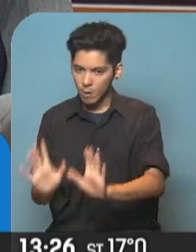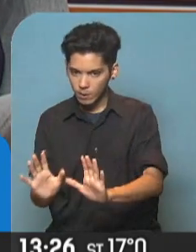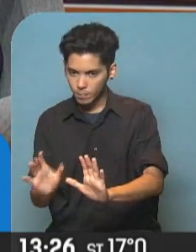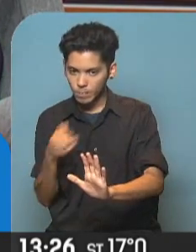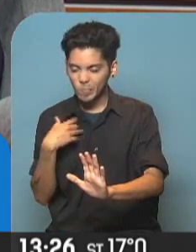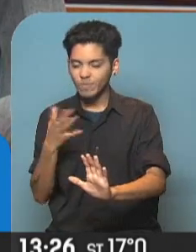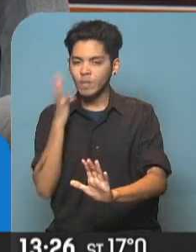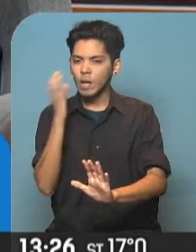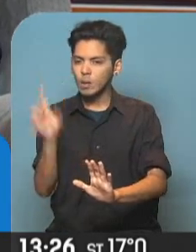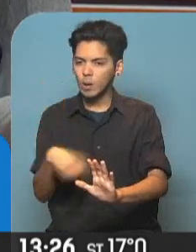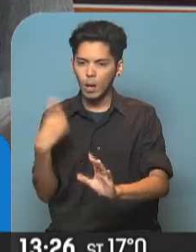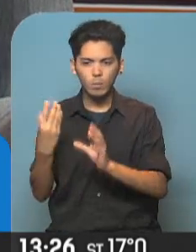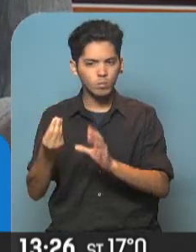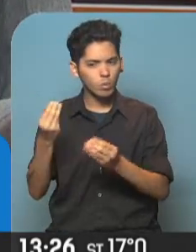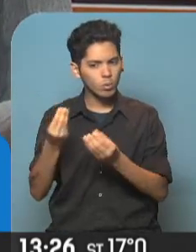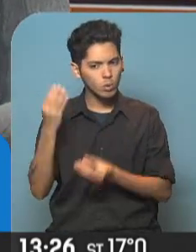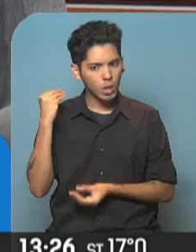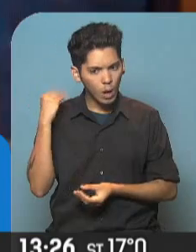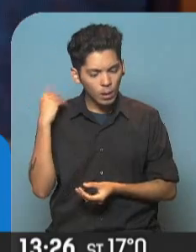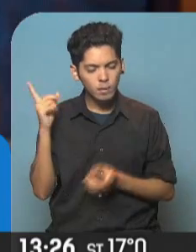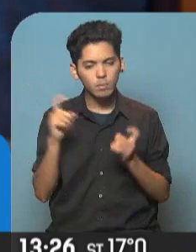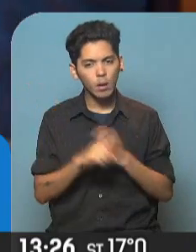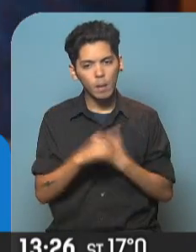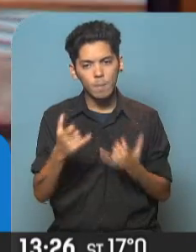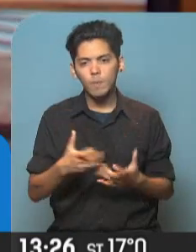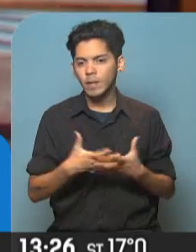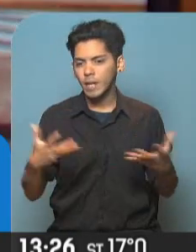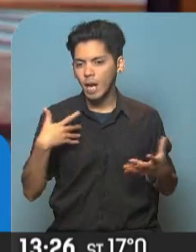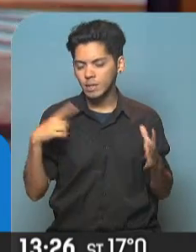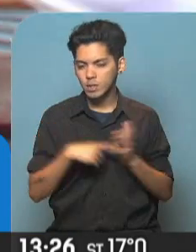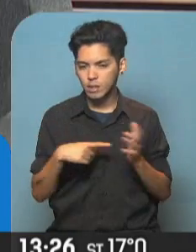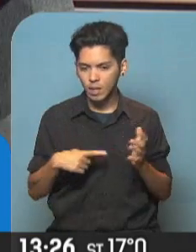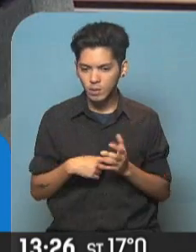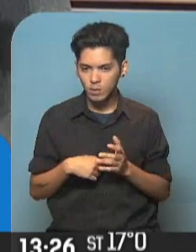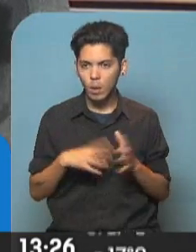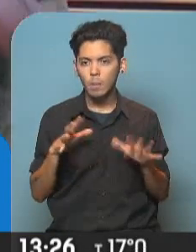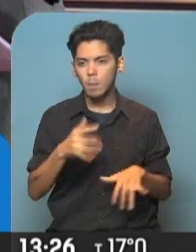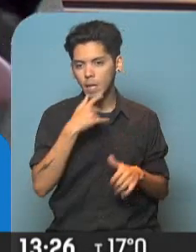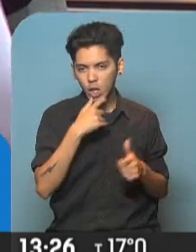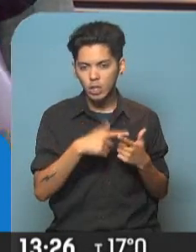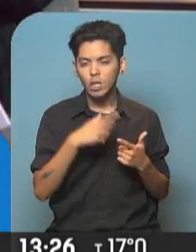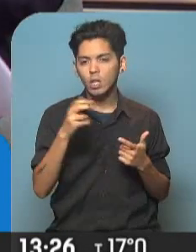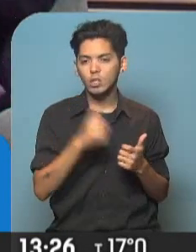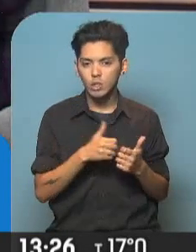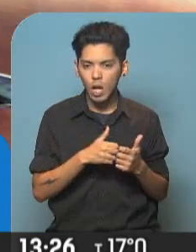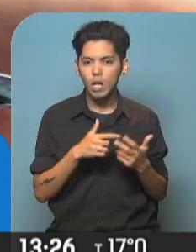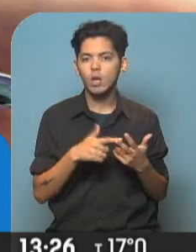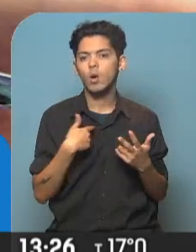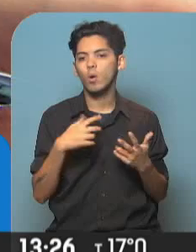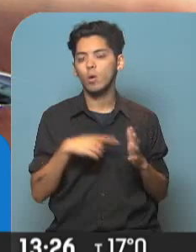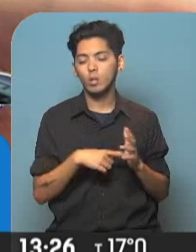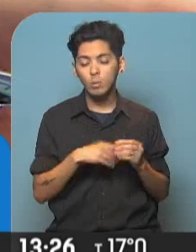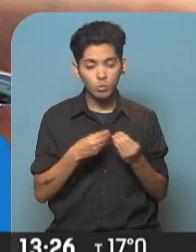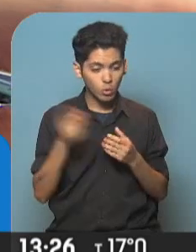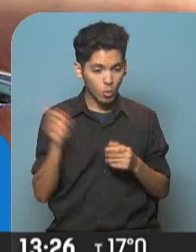que atraviesa la historia, por eso las grandes concentraciones en las grandes ciudades, ¿no? Rosario, Mendoza, y además Buenos las especializaciones, Aires. Mucha gente viene a